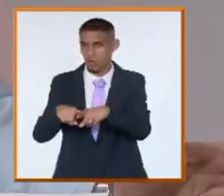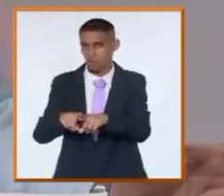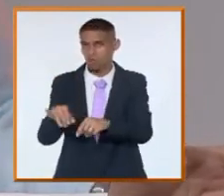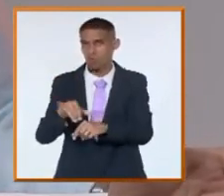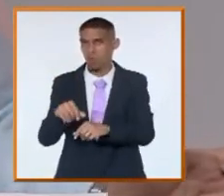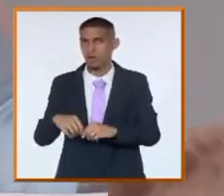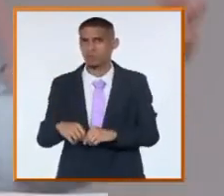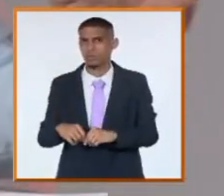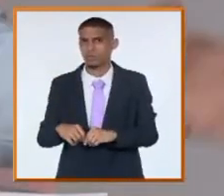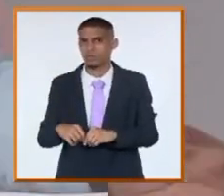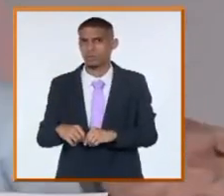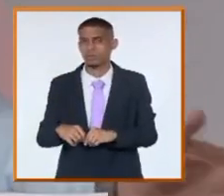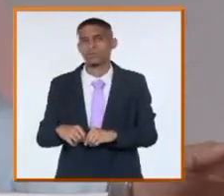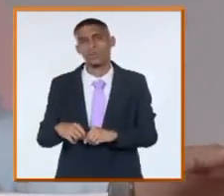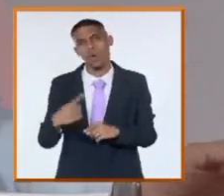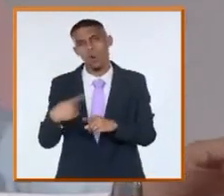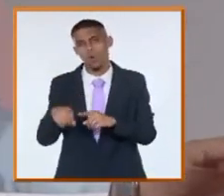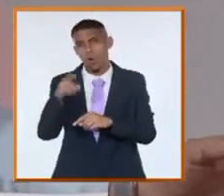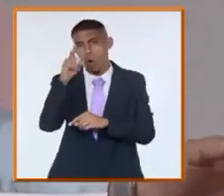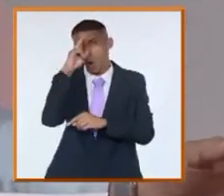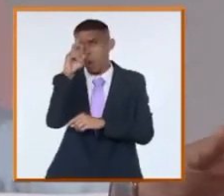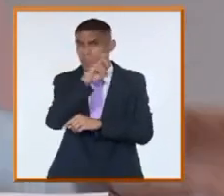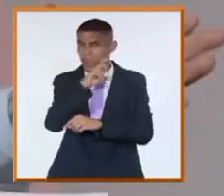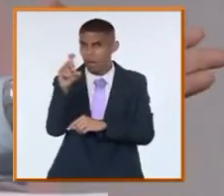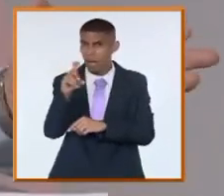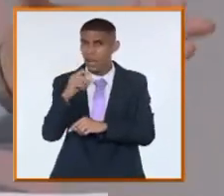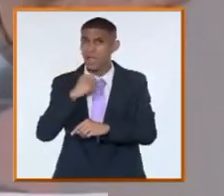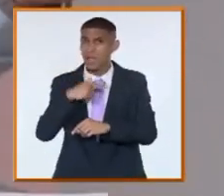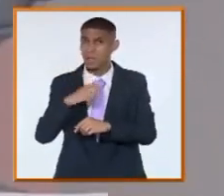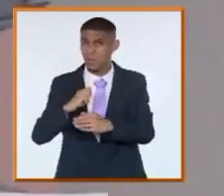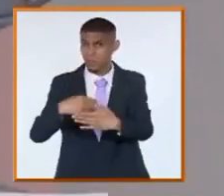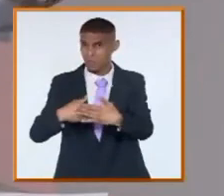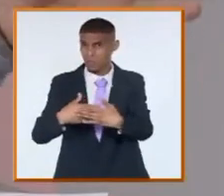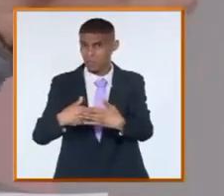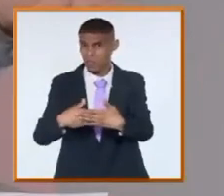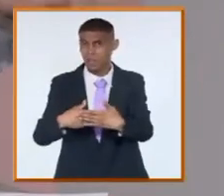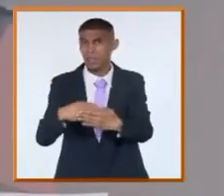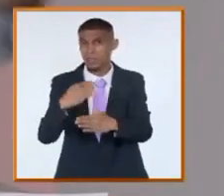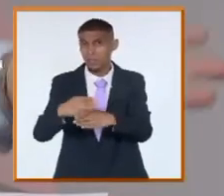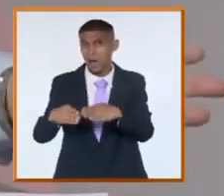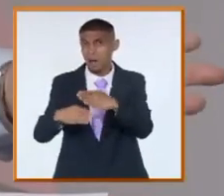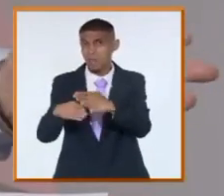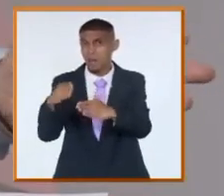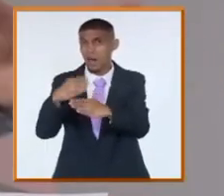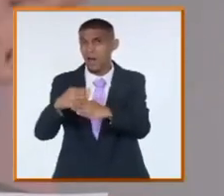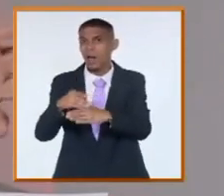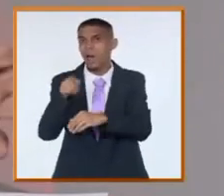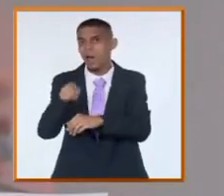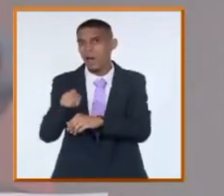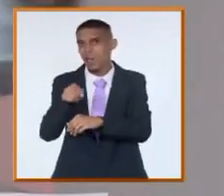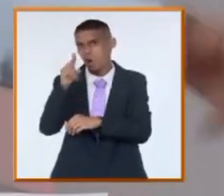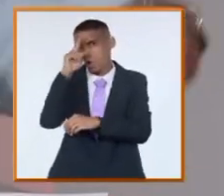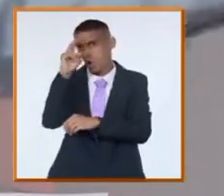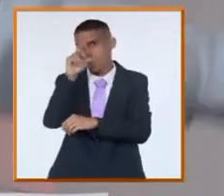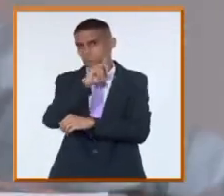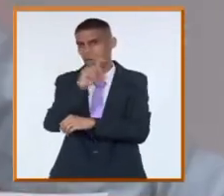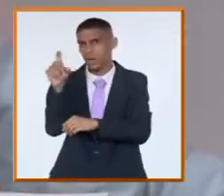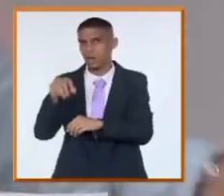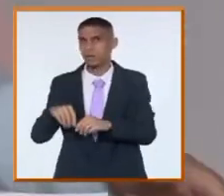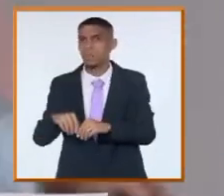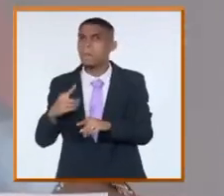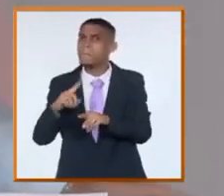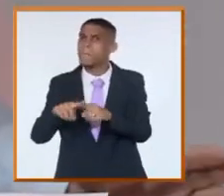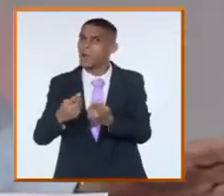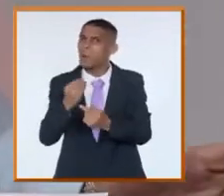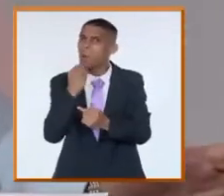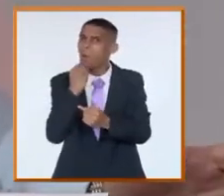que una empresa constructora es el que está construyendo el hospital y sin embargo contrata